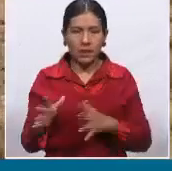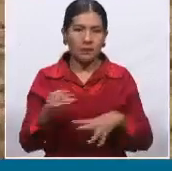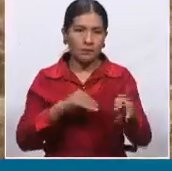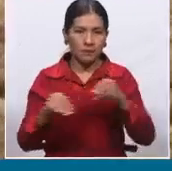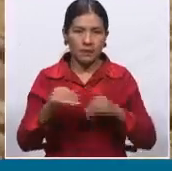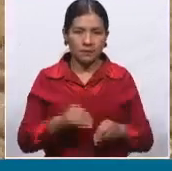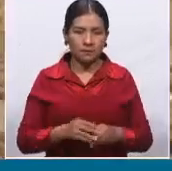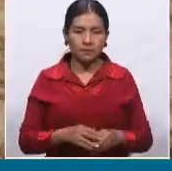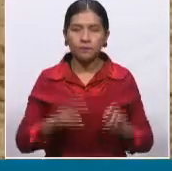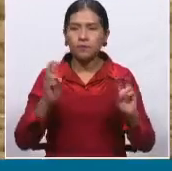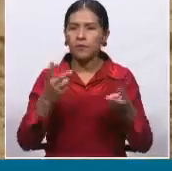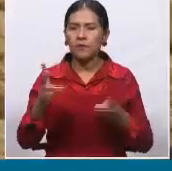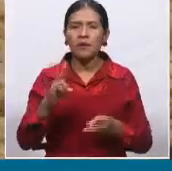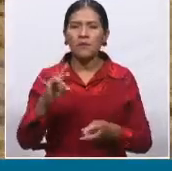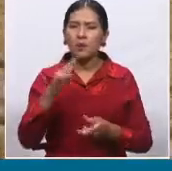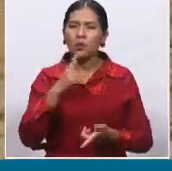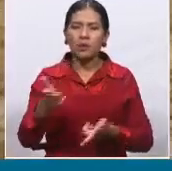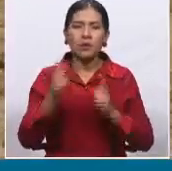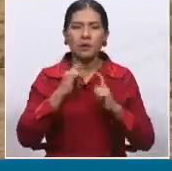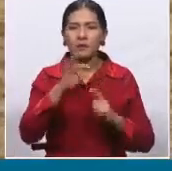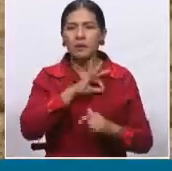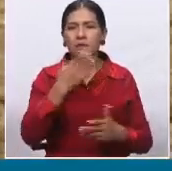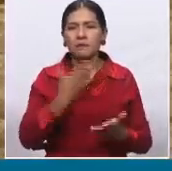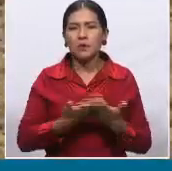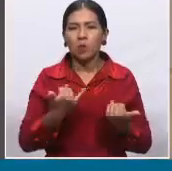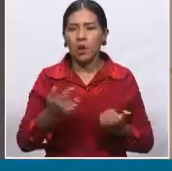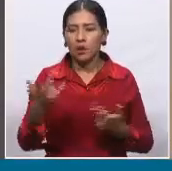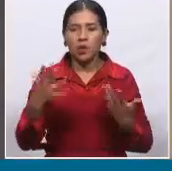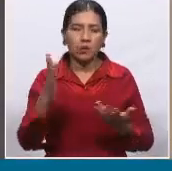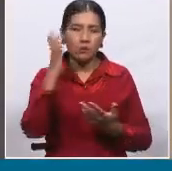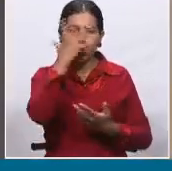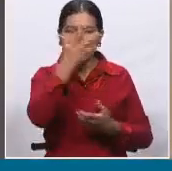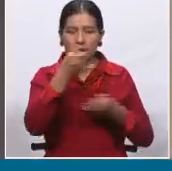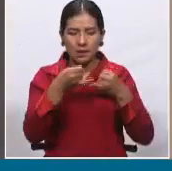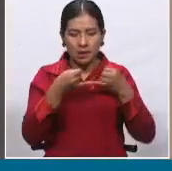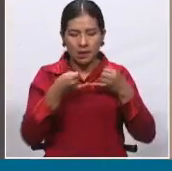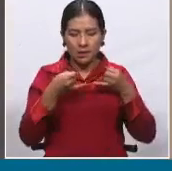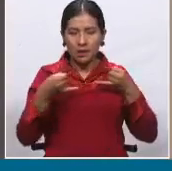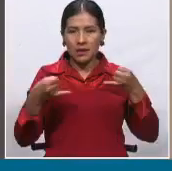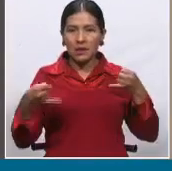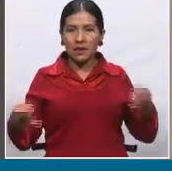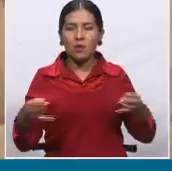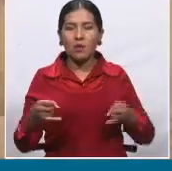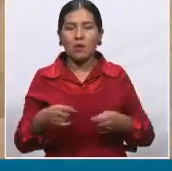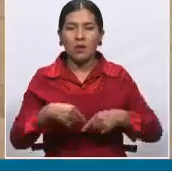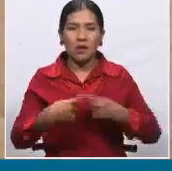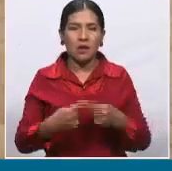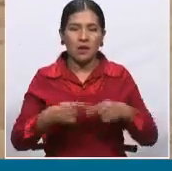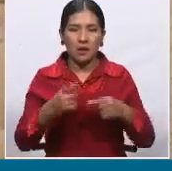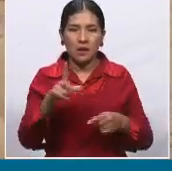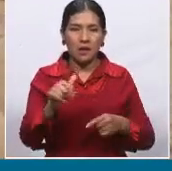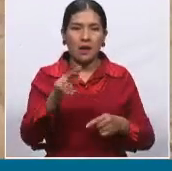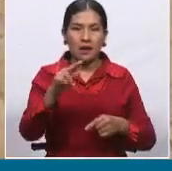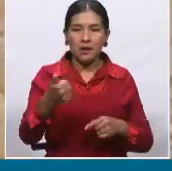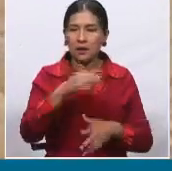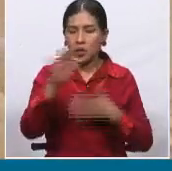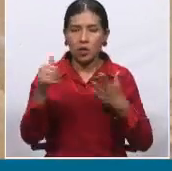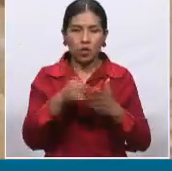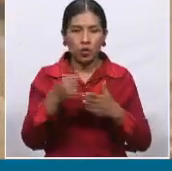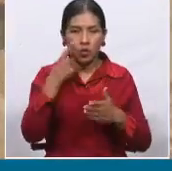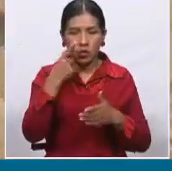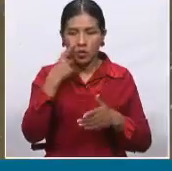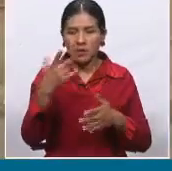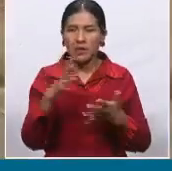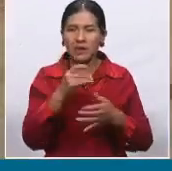nos brindaba las vicuñas? Esa linda fibra, es decir, la lana, como muchos lo llamarían, la lanita que es